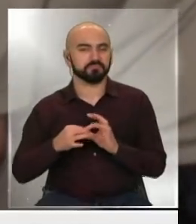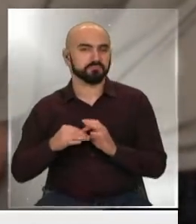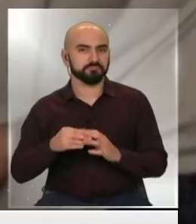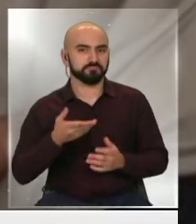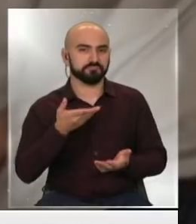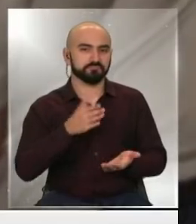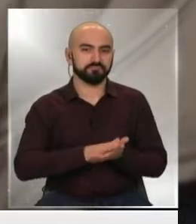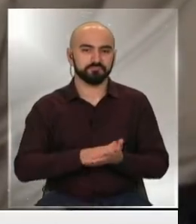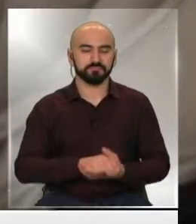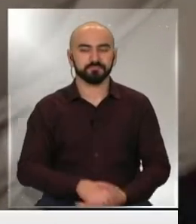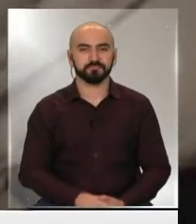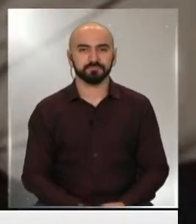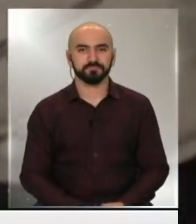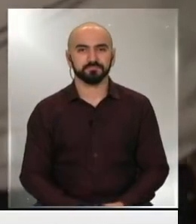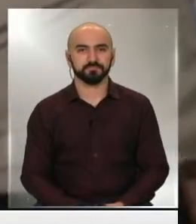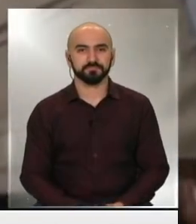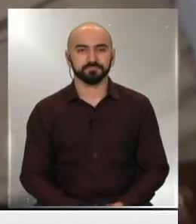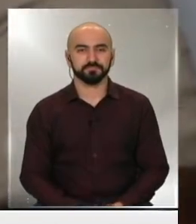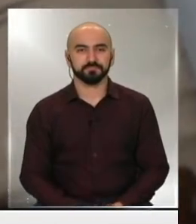deceso